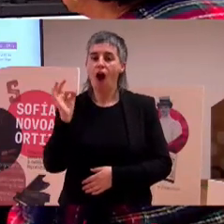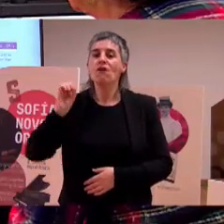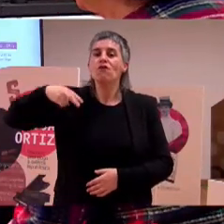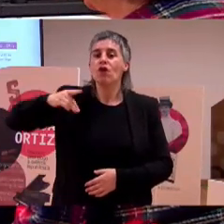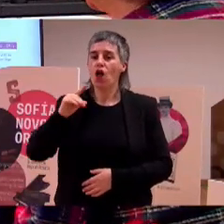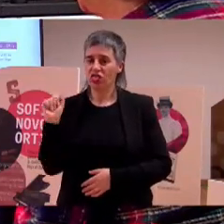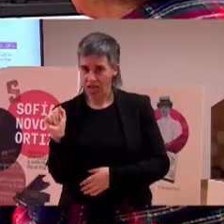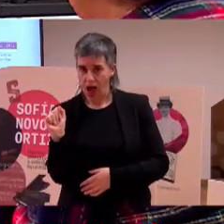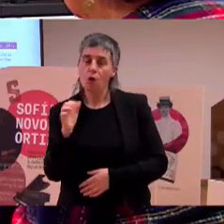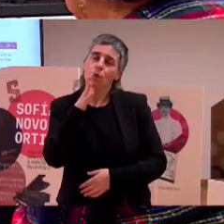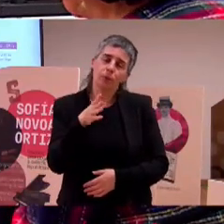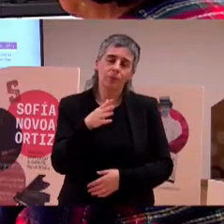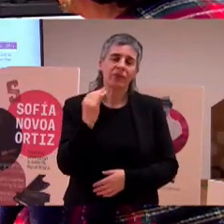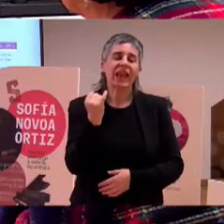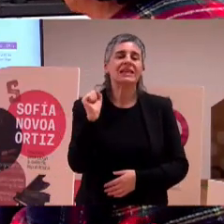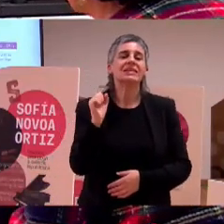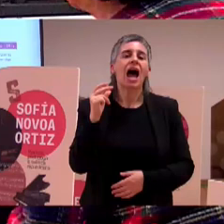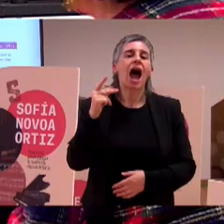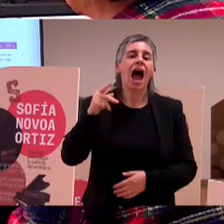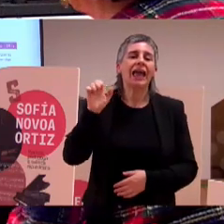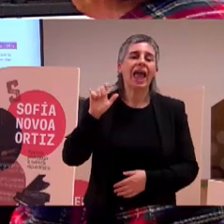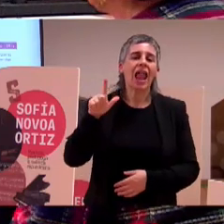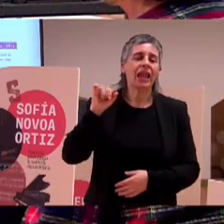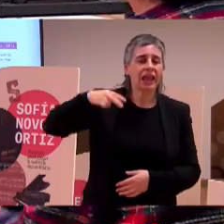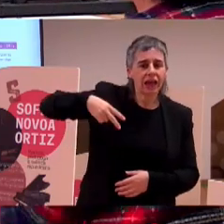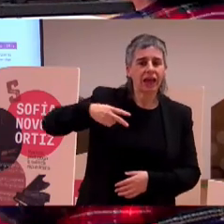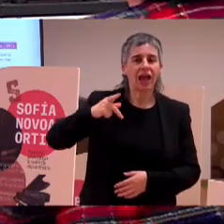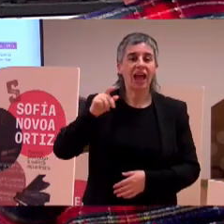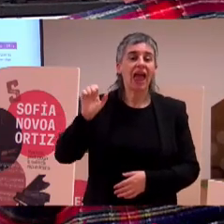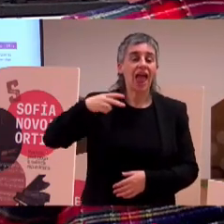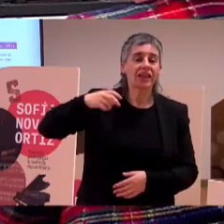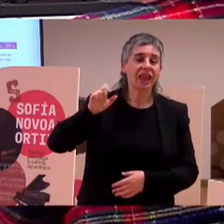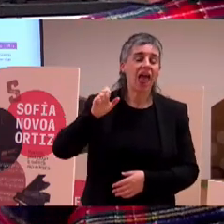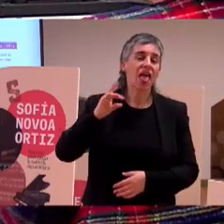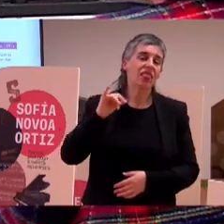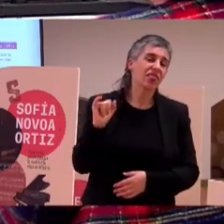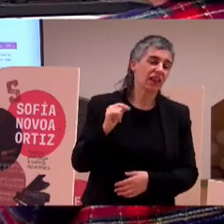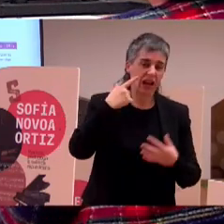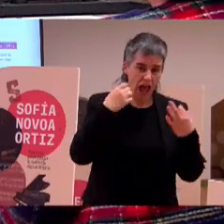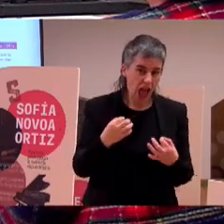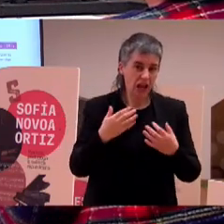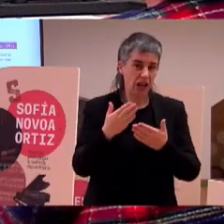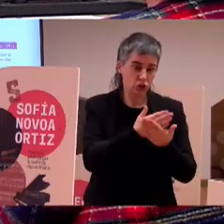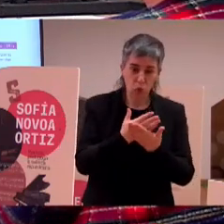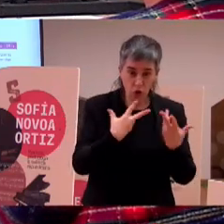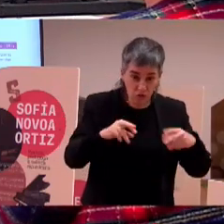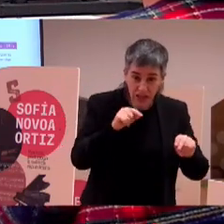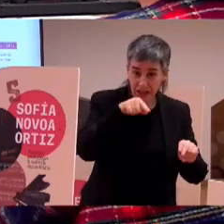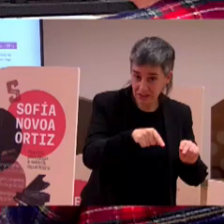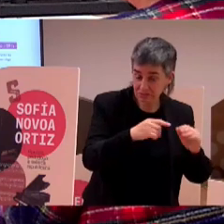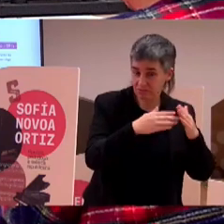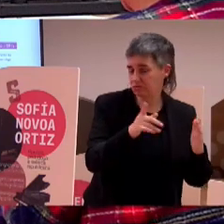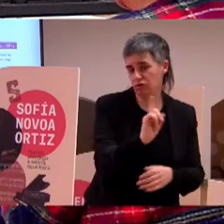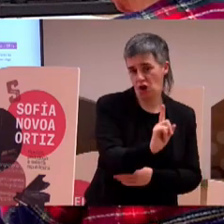Jacqueline Kennedy no terminó en Vassar. Terminó en Vassar, luego foi en a Sorbona también, luego a hacer. No, eso fue a París.